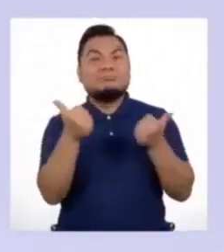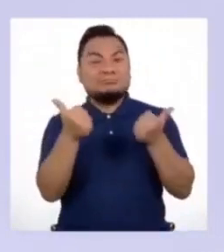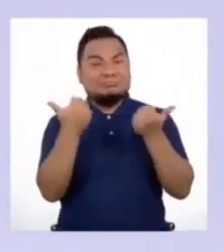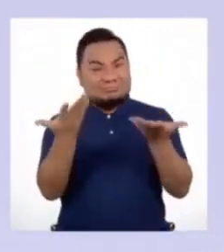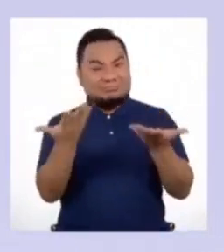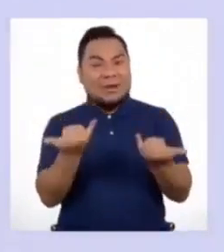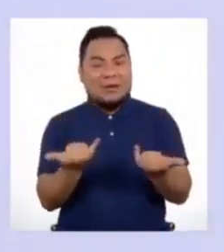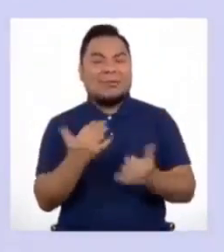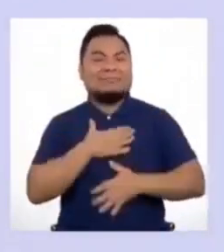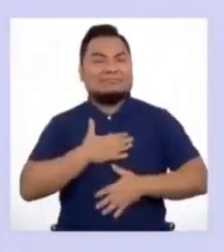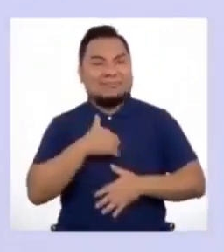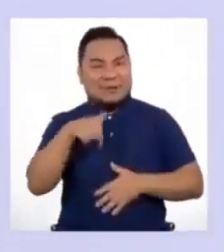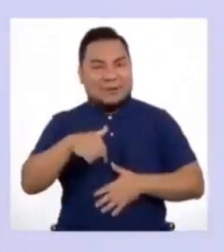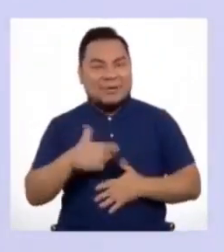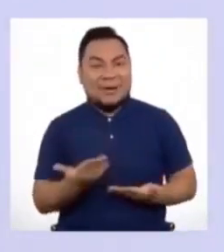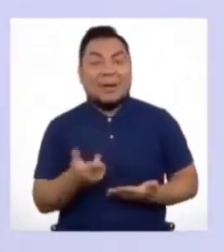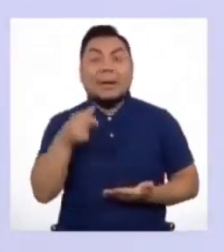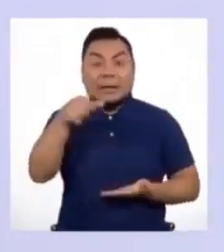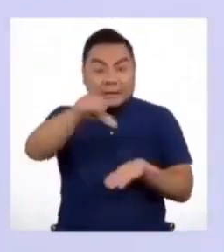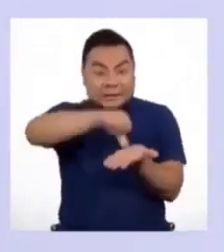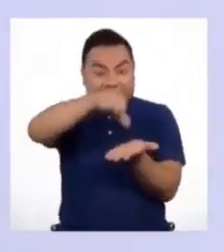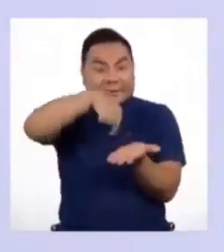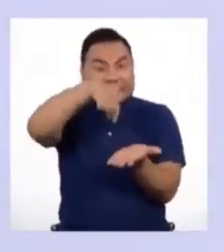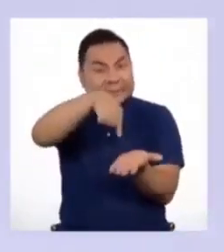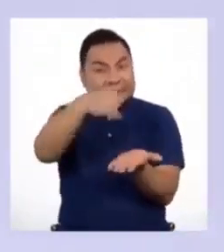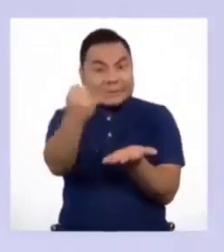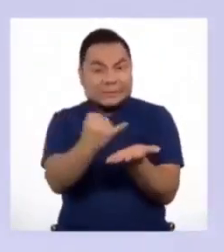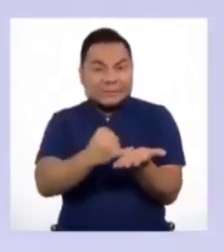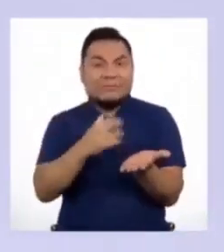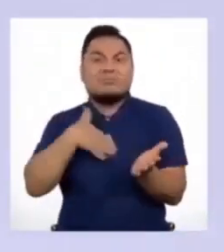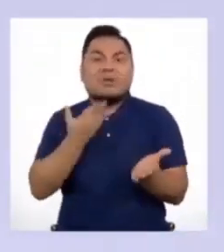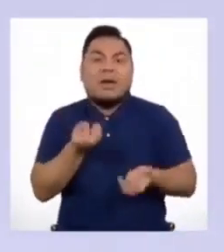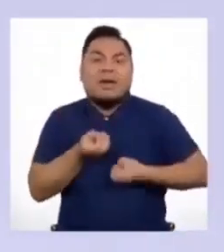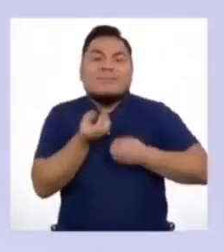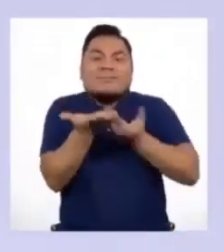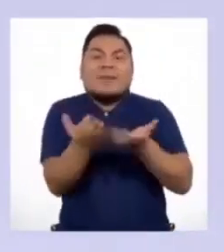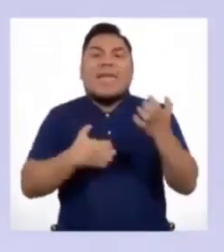la del día de hoy! A través del arte podemos representar nuestras